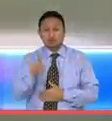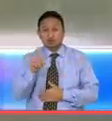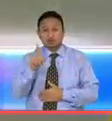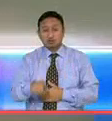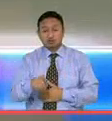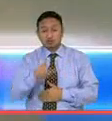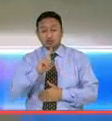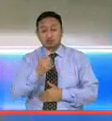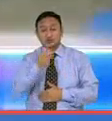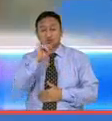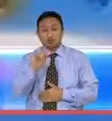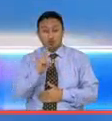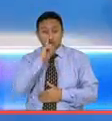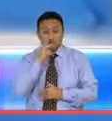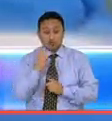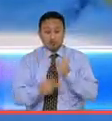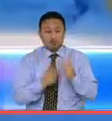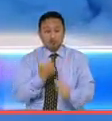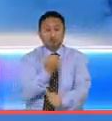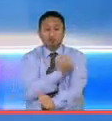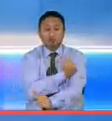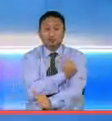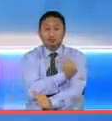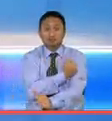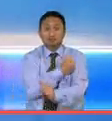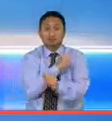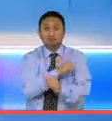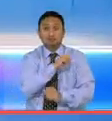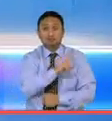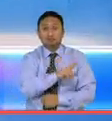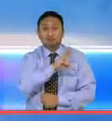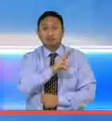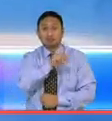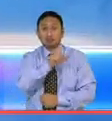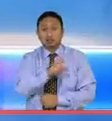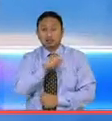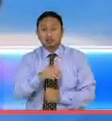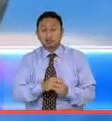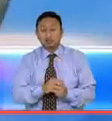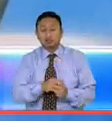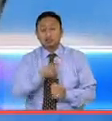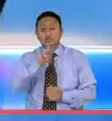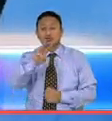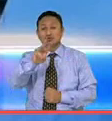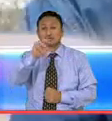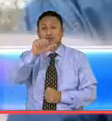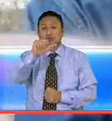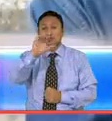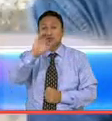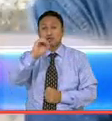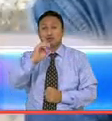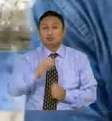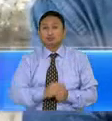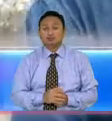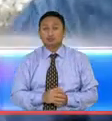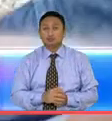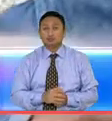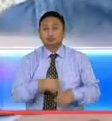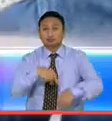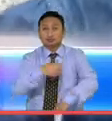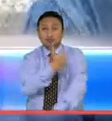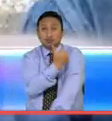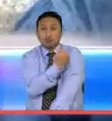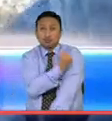este 1 de julio el proceso de inmunización a 126 personas de la nacionalidad guaraní. Mi brazo pinchó,